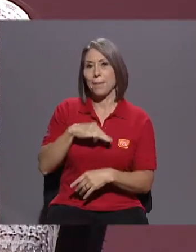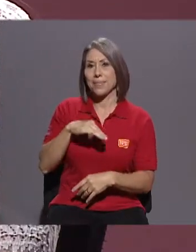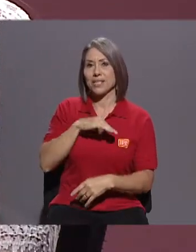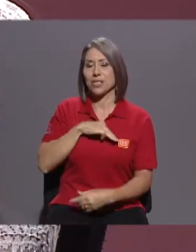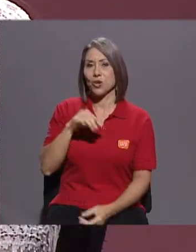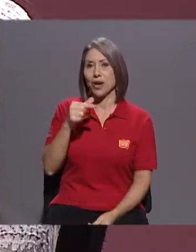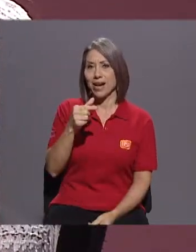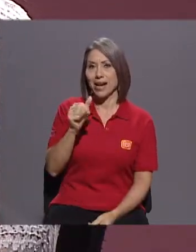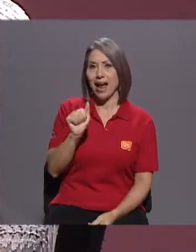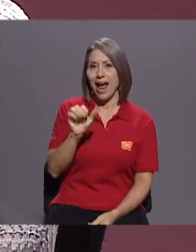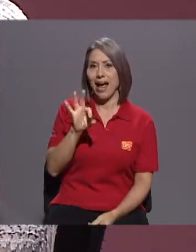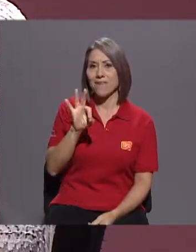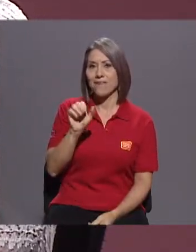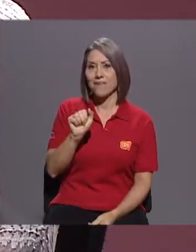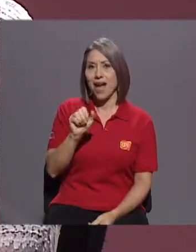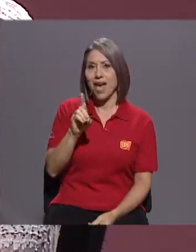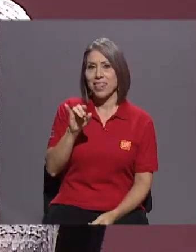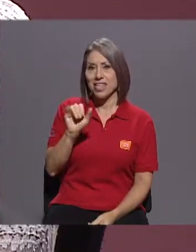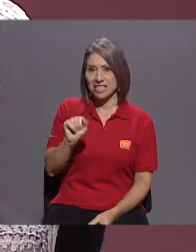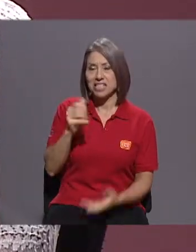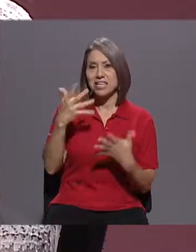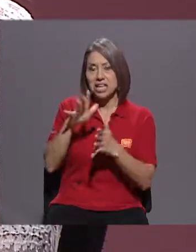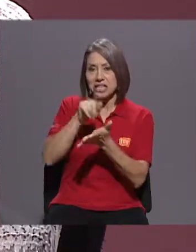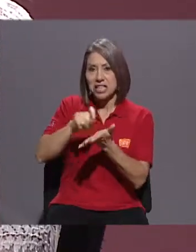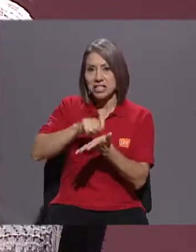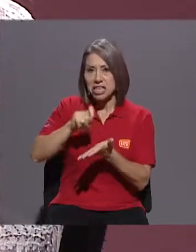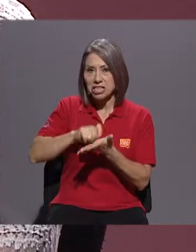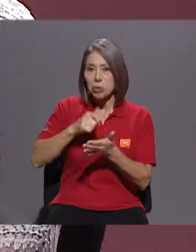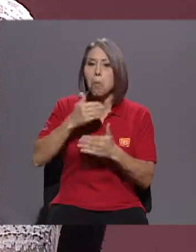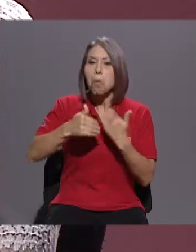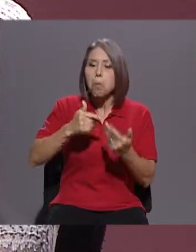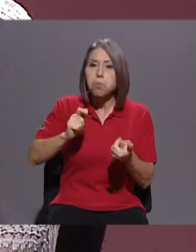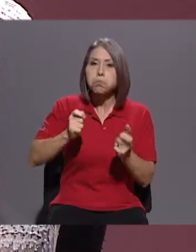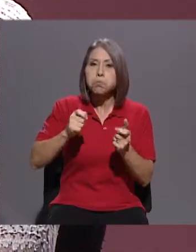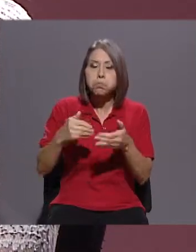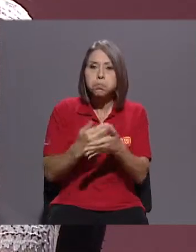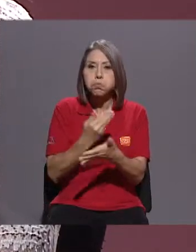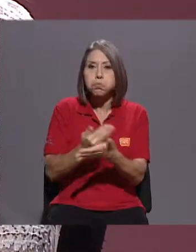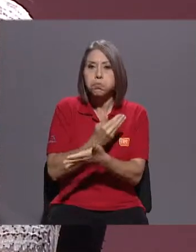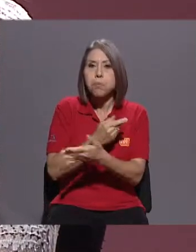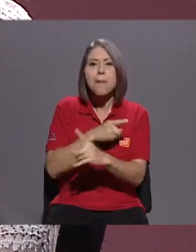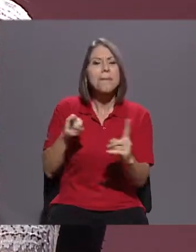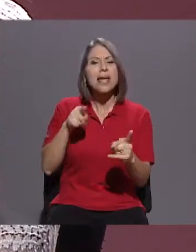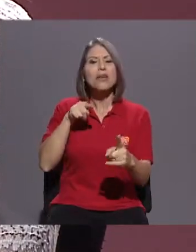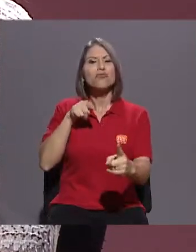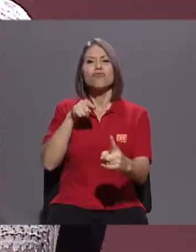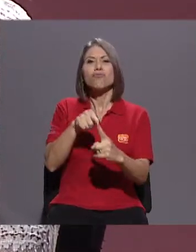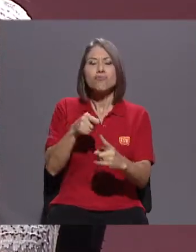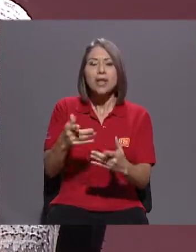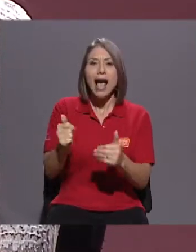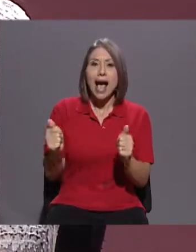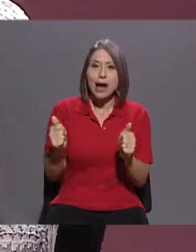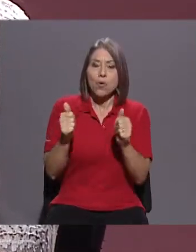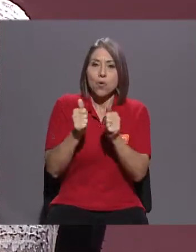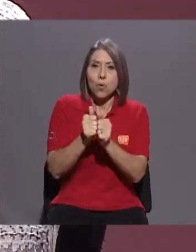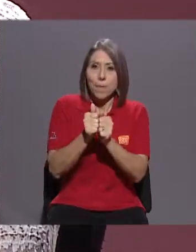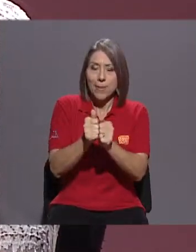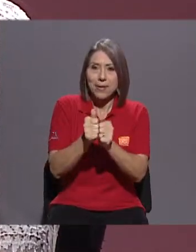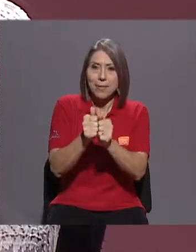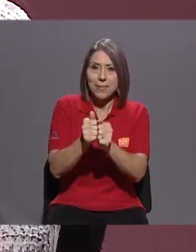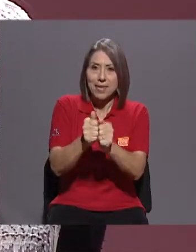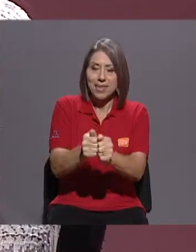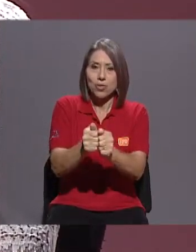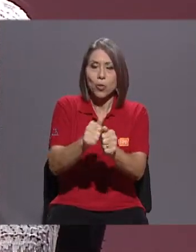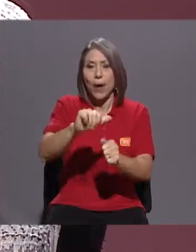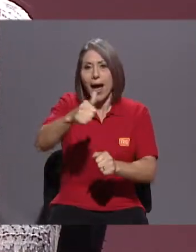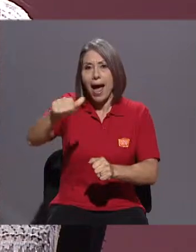Gafades Está por escrito Y cada tanto La actualizamos Pero se trata Justamente de eso De un acompañamiento ¿Verdad?